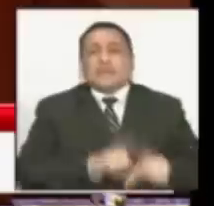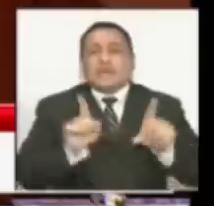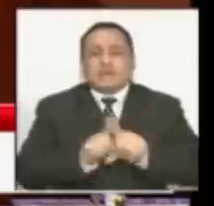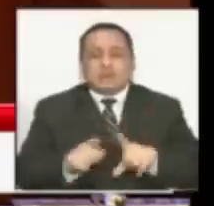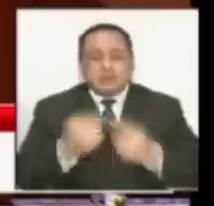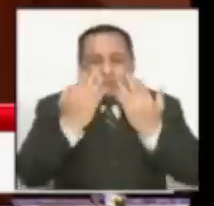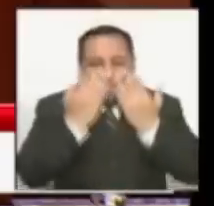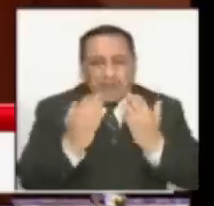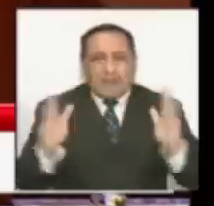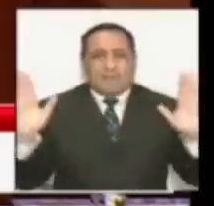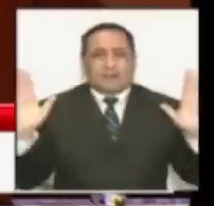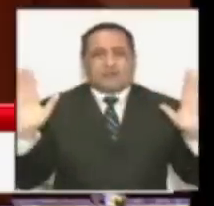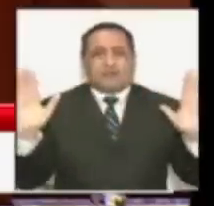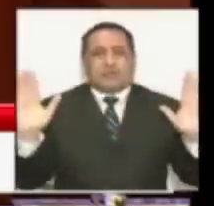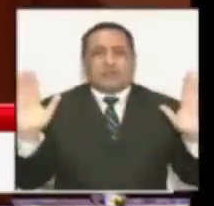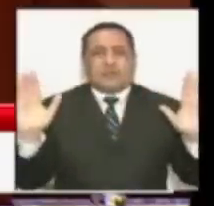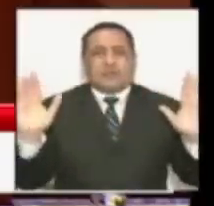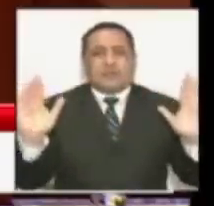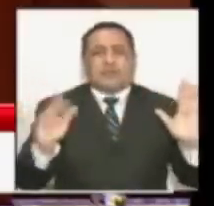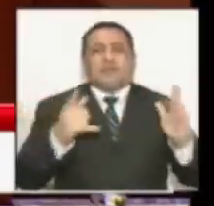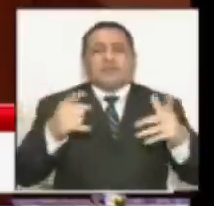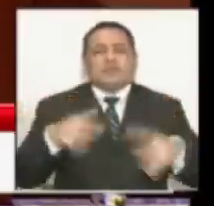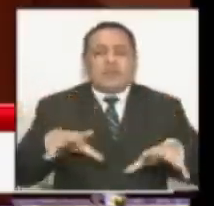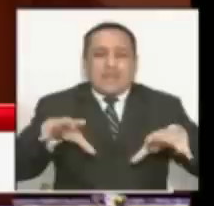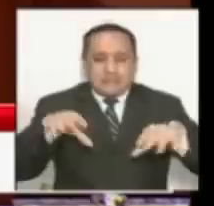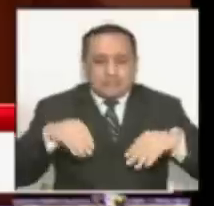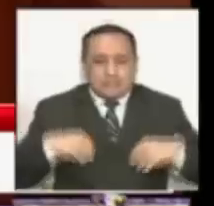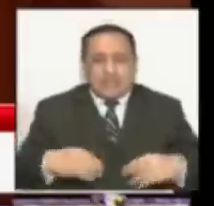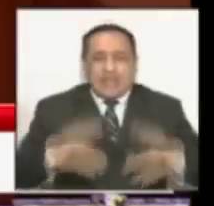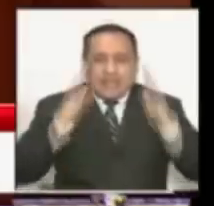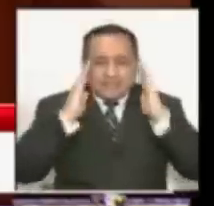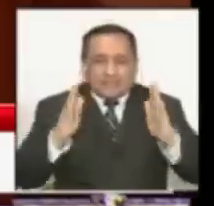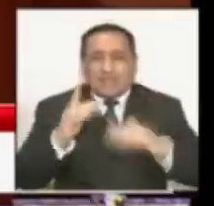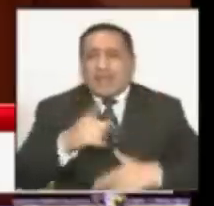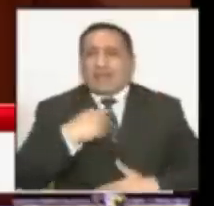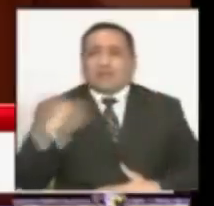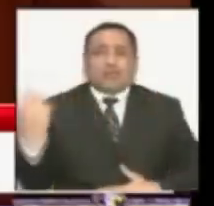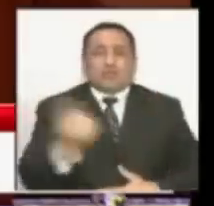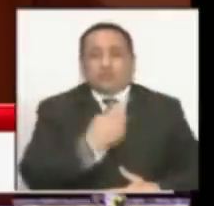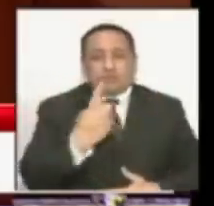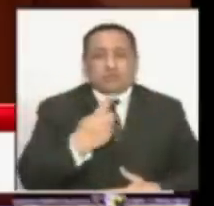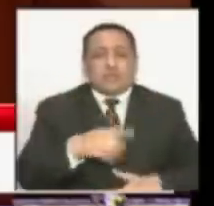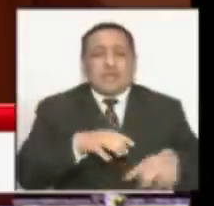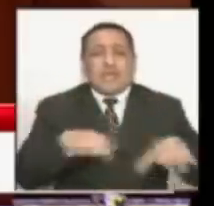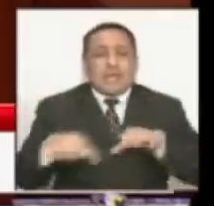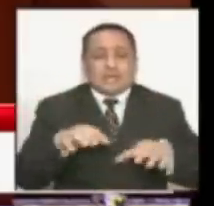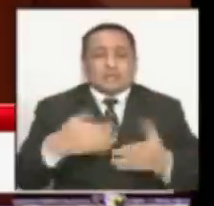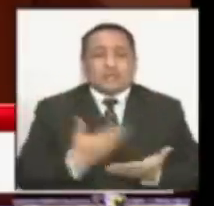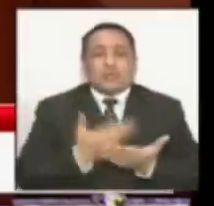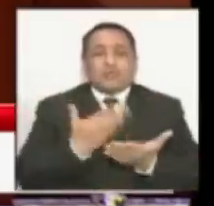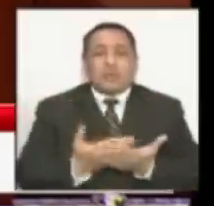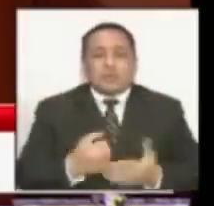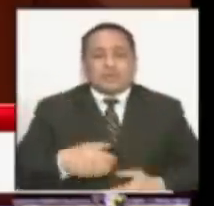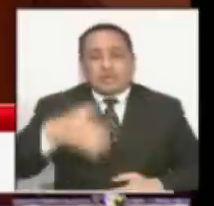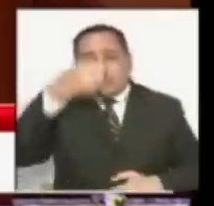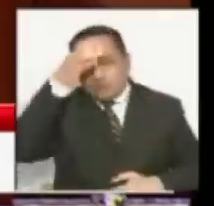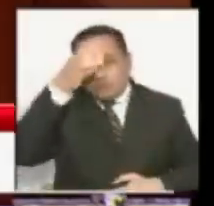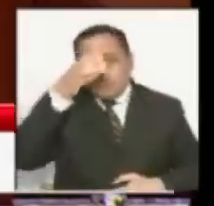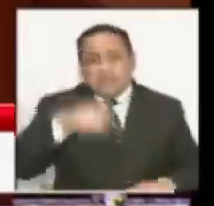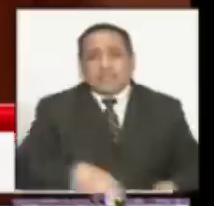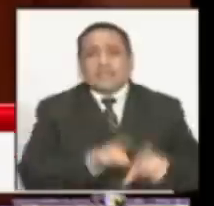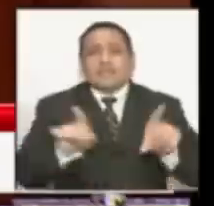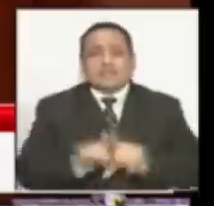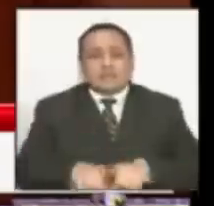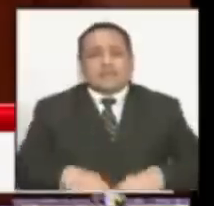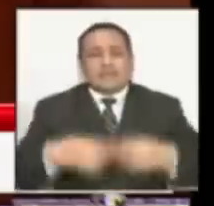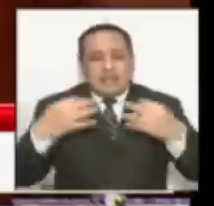una apertura y una disposición a escuchar a todos, haciendo uso del conocimiento y de